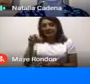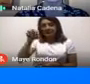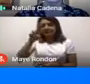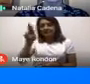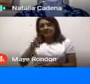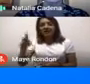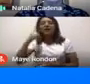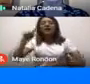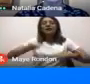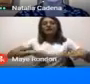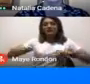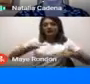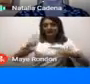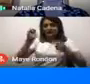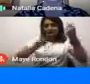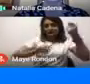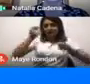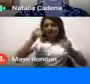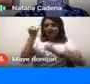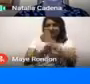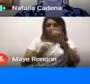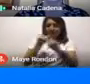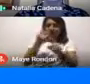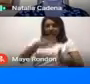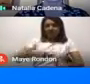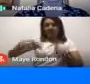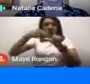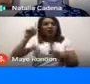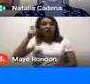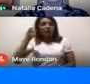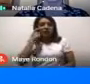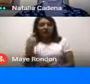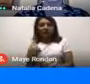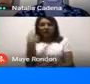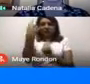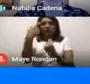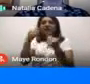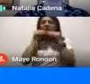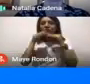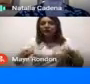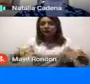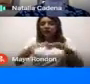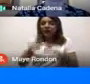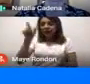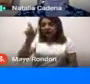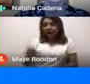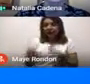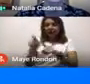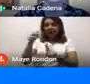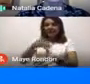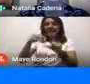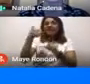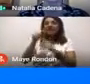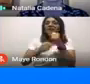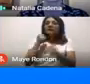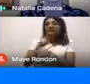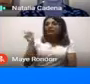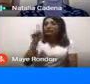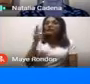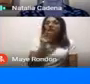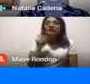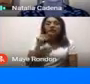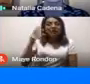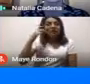relaciones internacionales, con maestría en gobierno y políticas públicas. Ella posee más de 10 años de experiencia